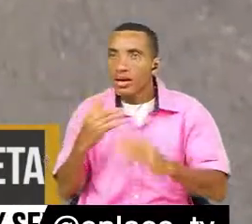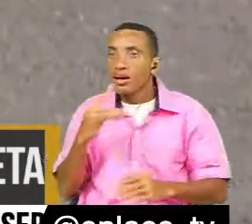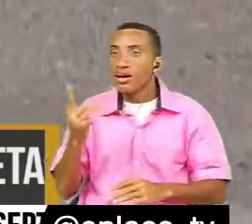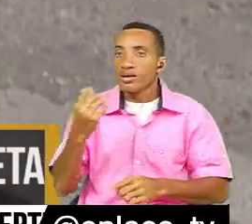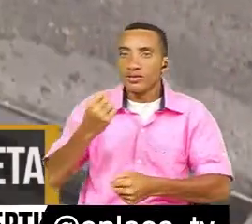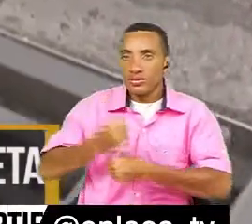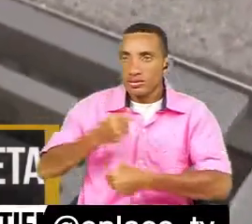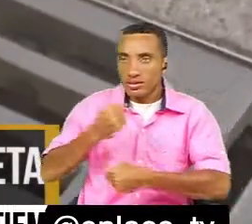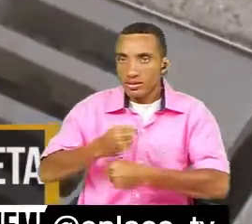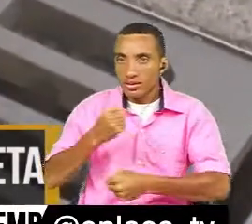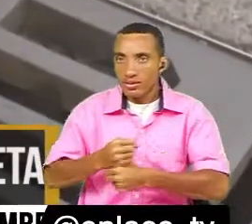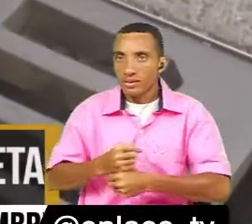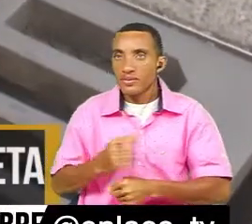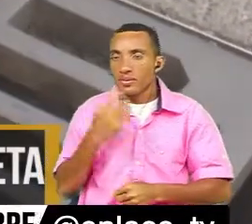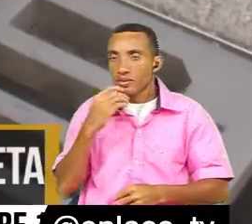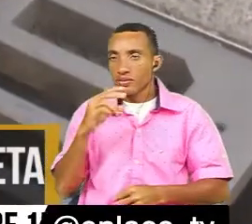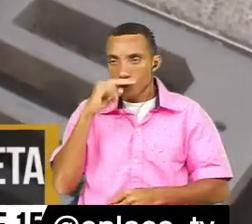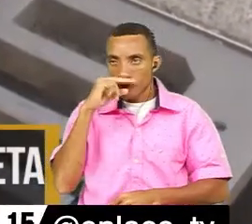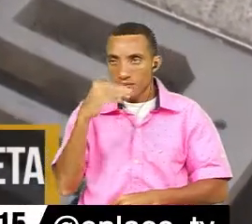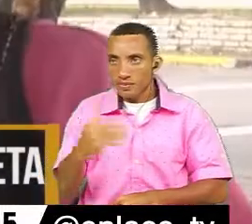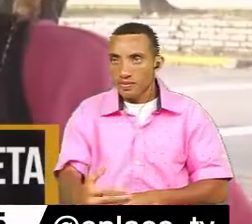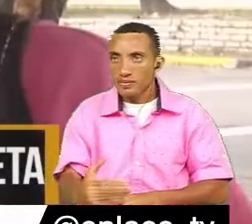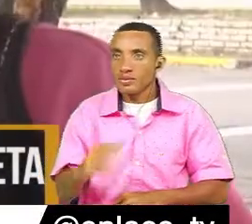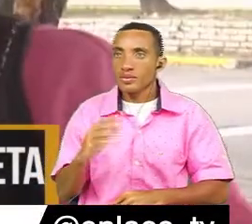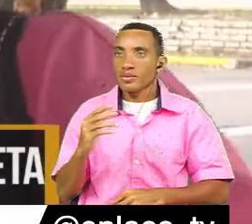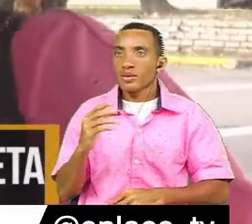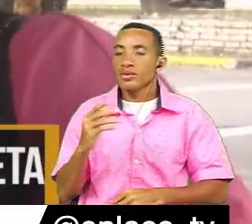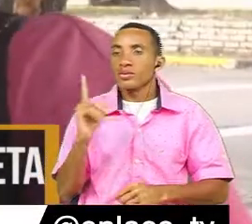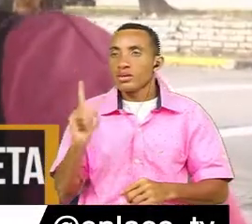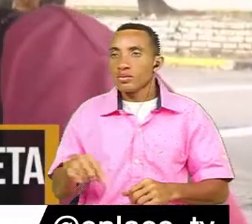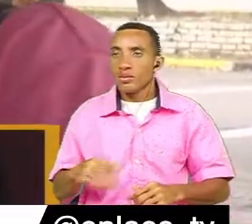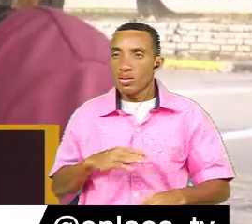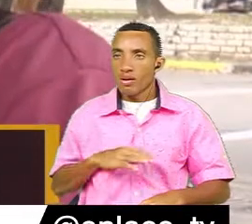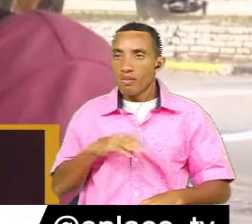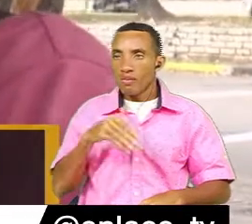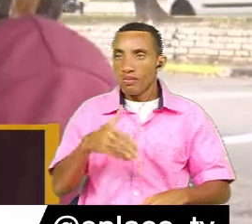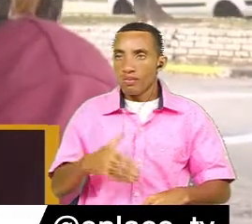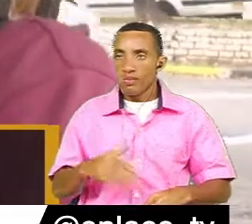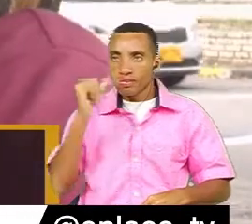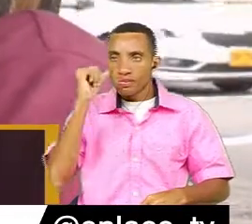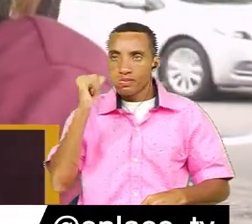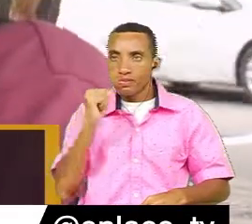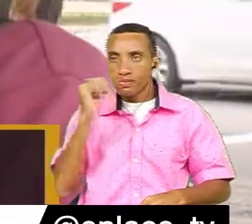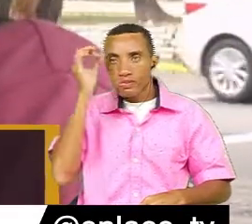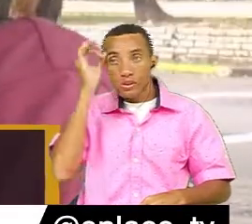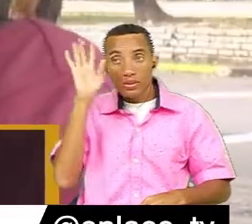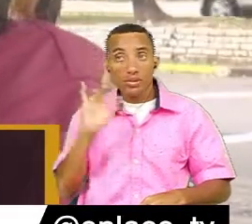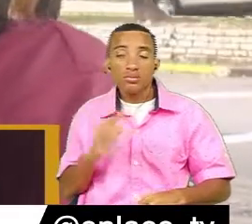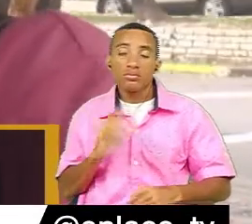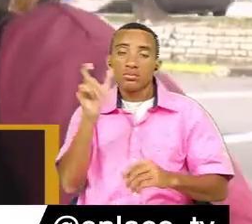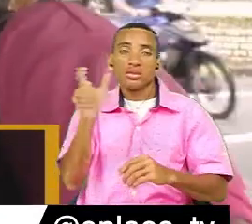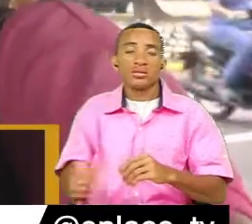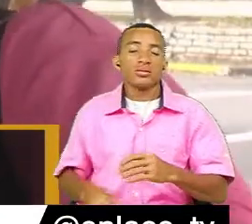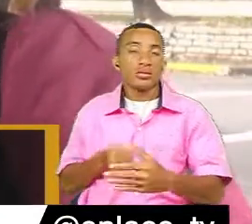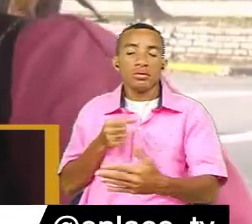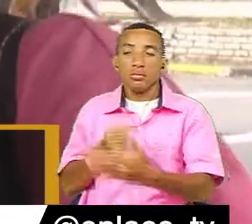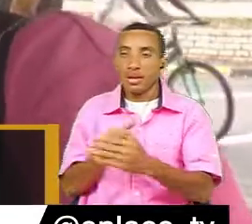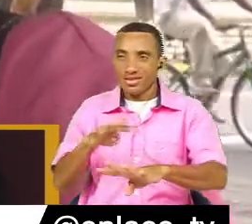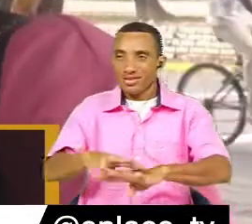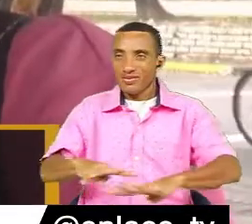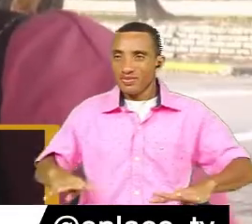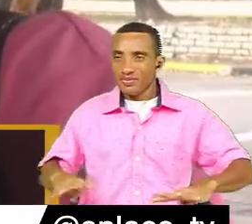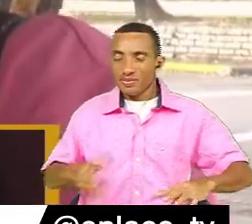eso, porque andan niños en cicla, mujeres embarazadas también. A una persona se puede matar en una rejilla esa, hay